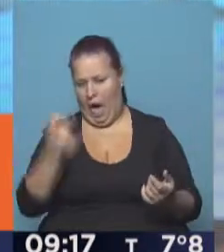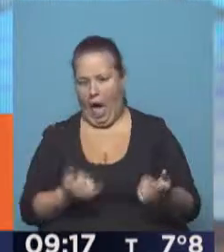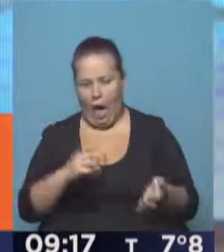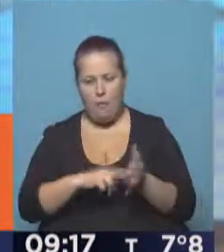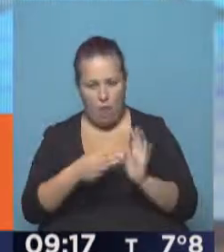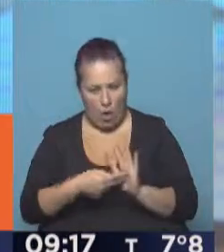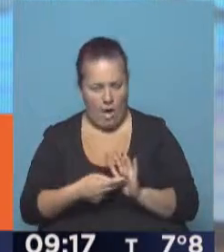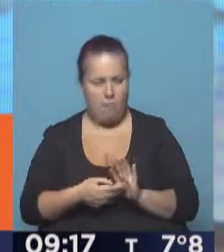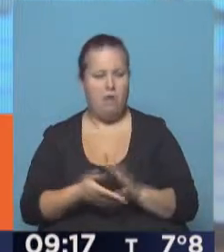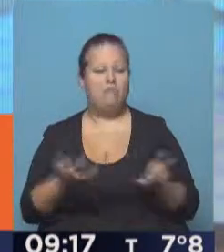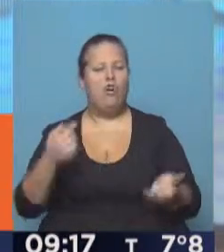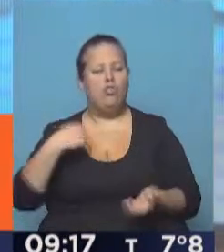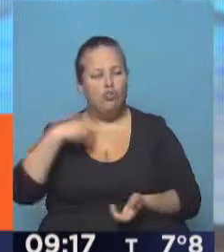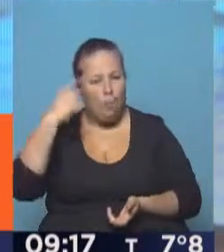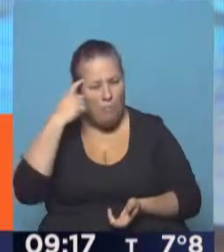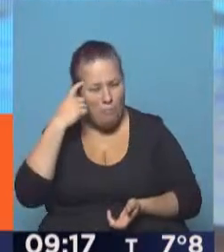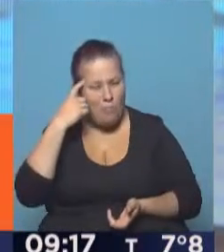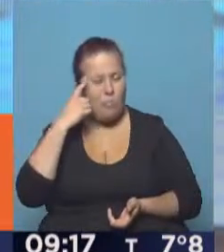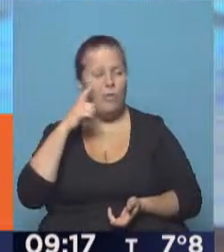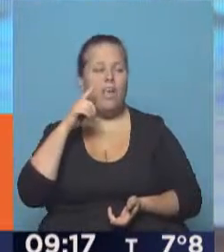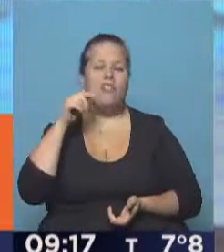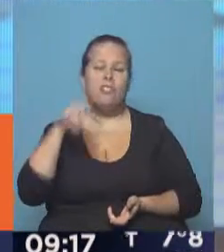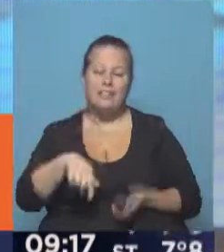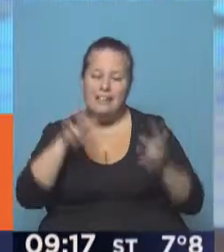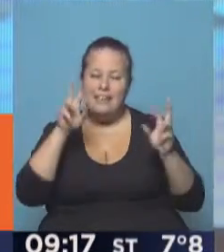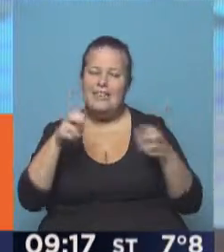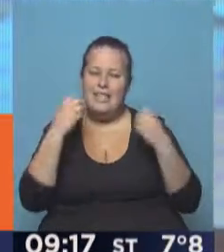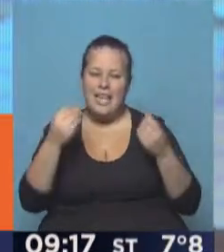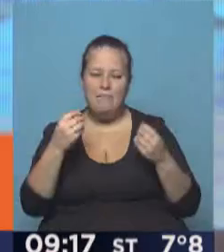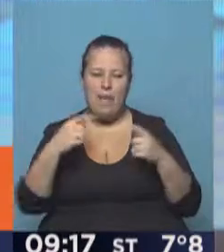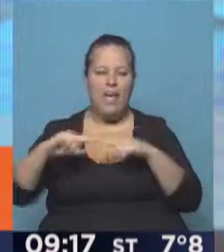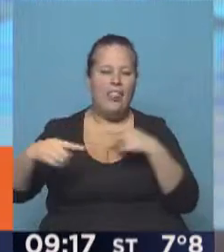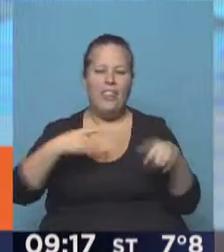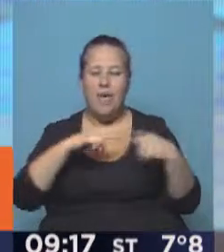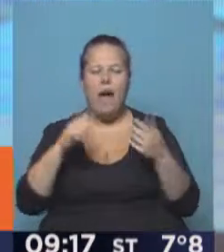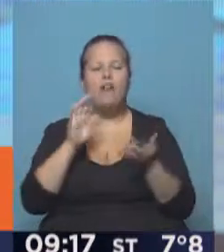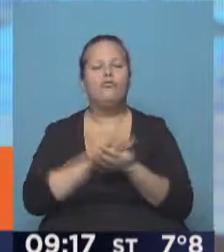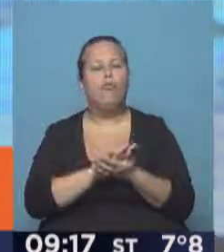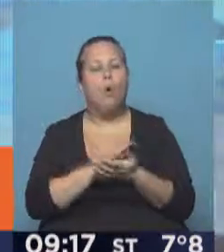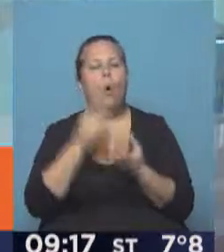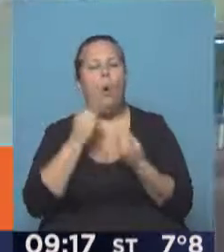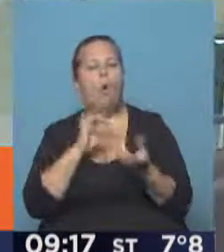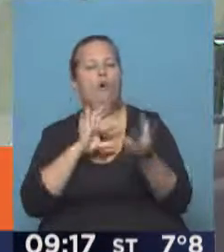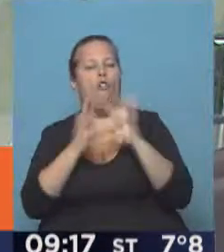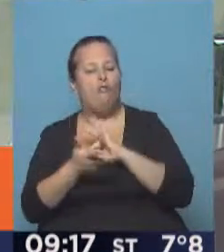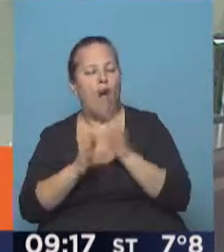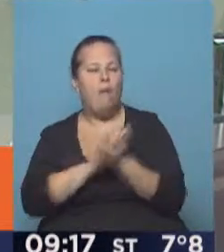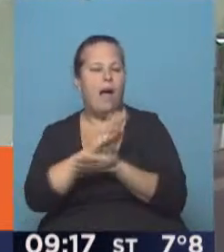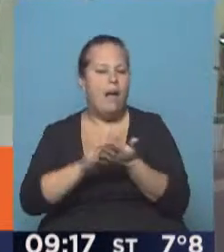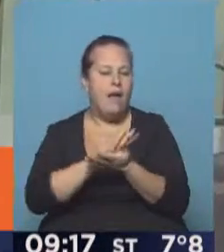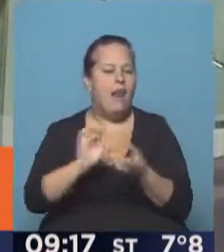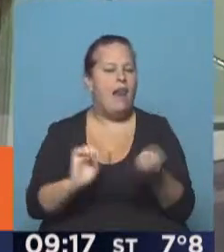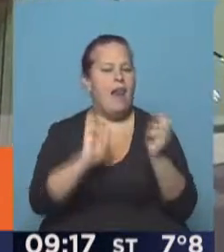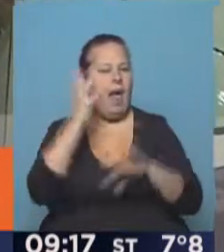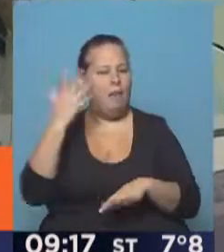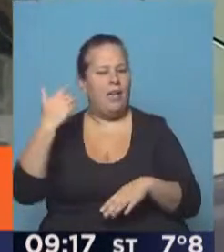hay. Yo creo que lo que está en cuestión aquí es una discusión en torno a cómo se puede conciliar la